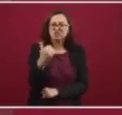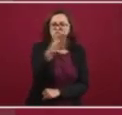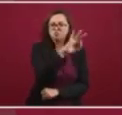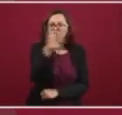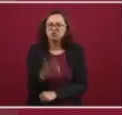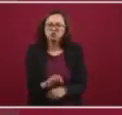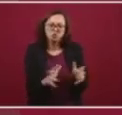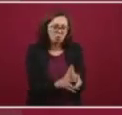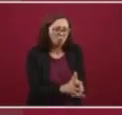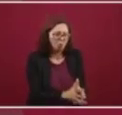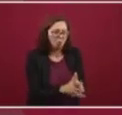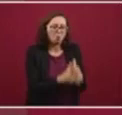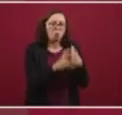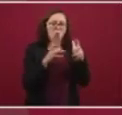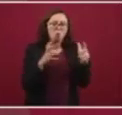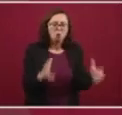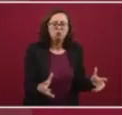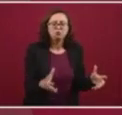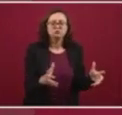pero